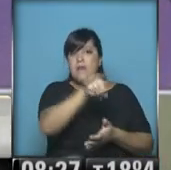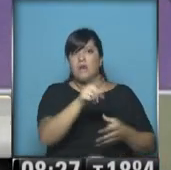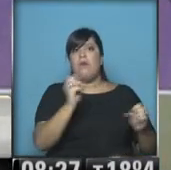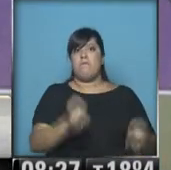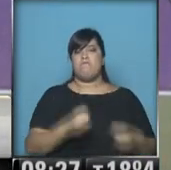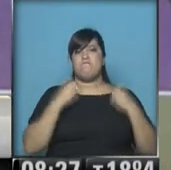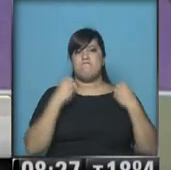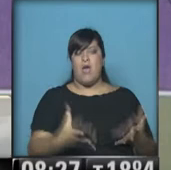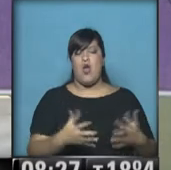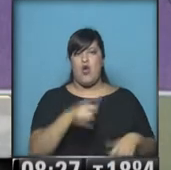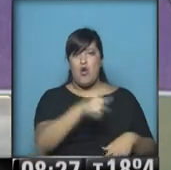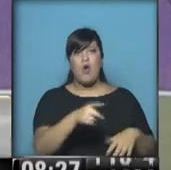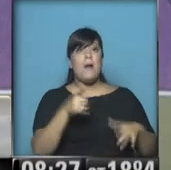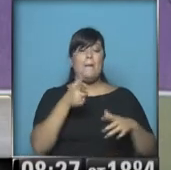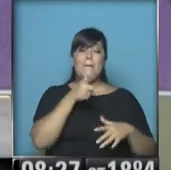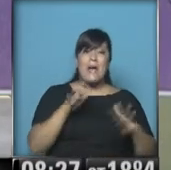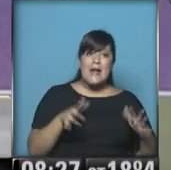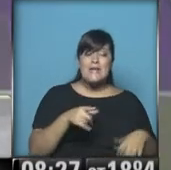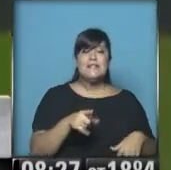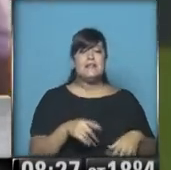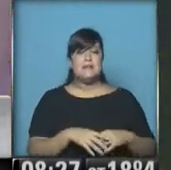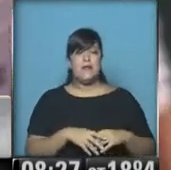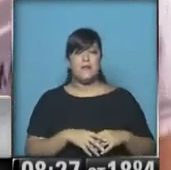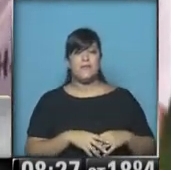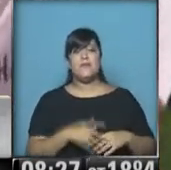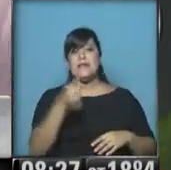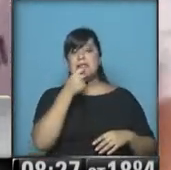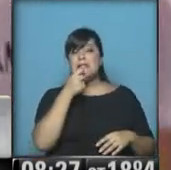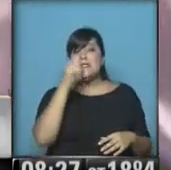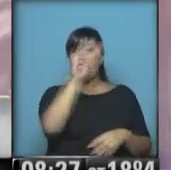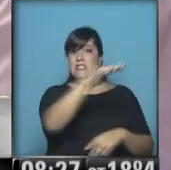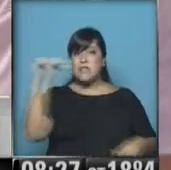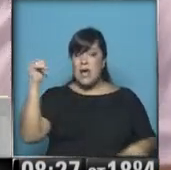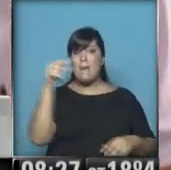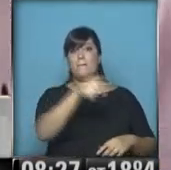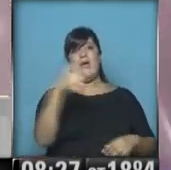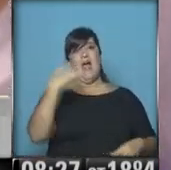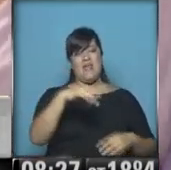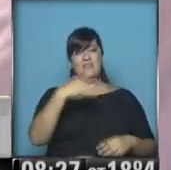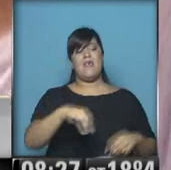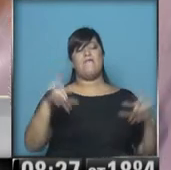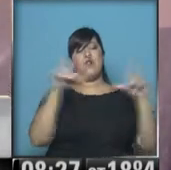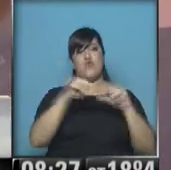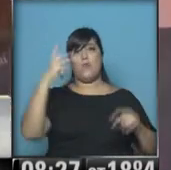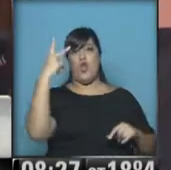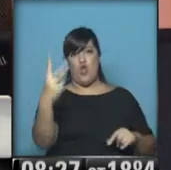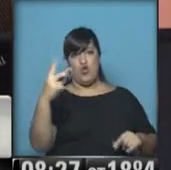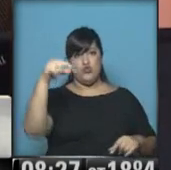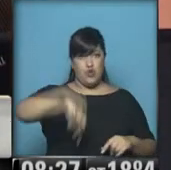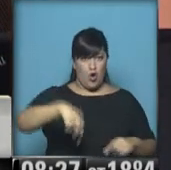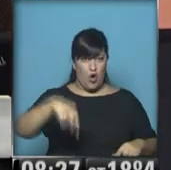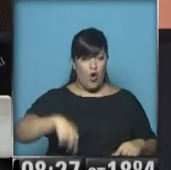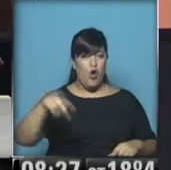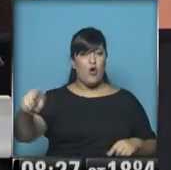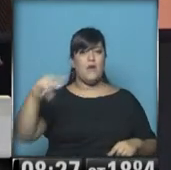recuperación. Parecía que iba a ser, claro, teóricamente, si es convocado, debiera ser la raqueta número 2 en el día de hoy. Leo